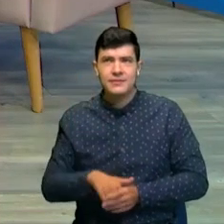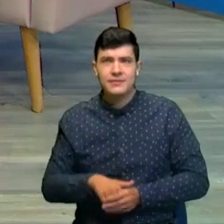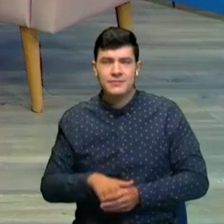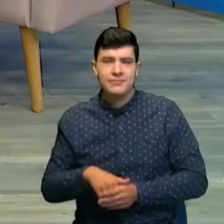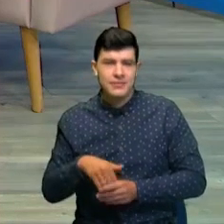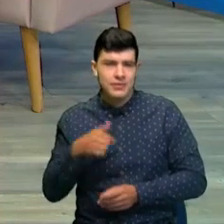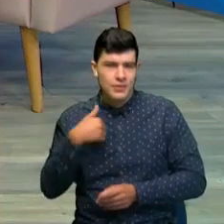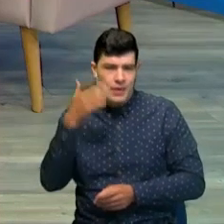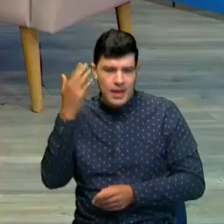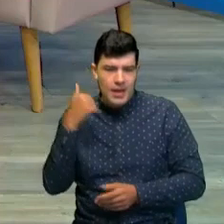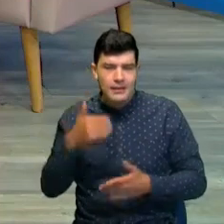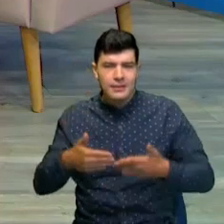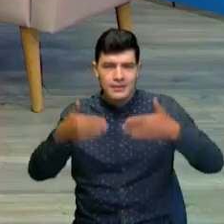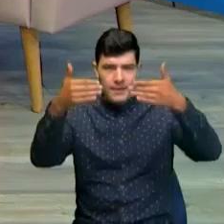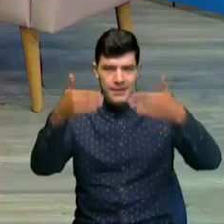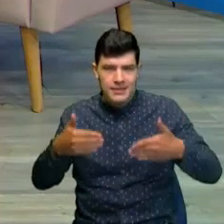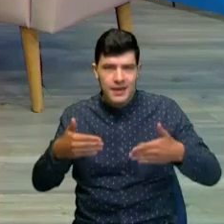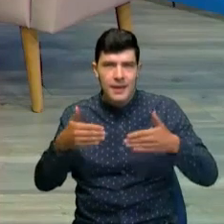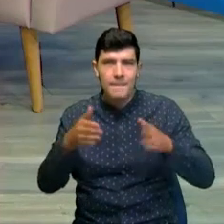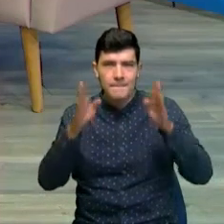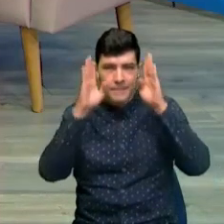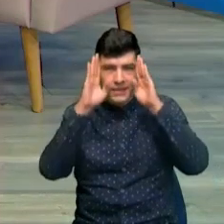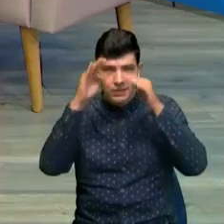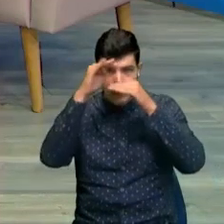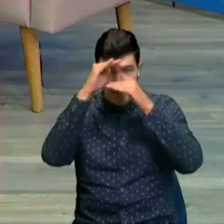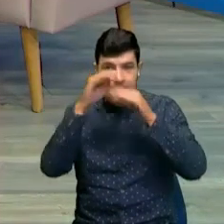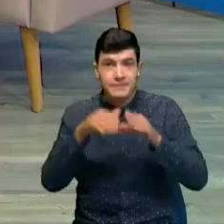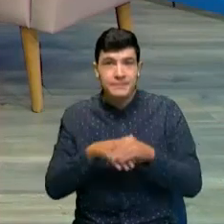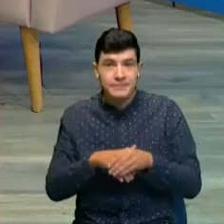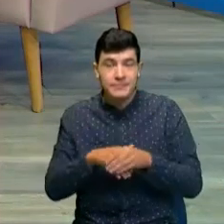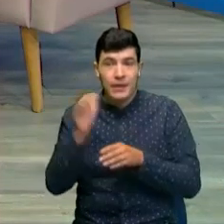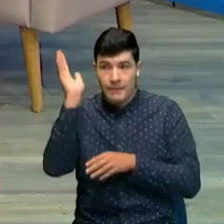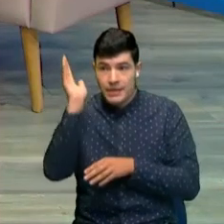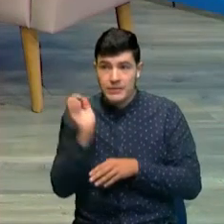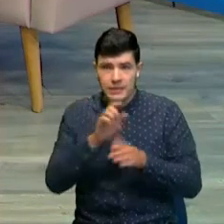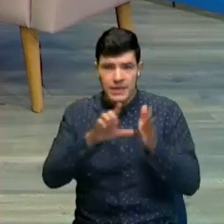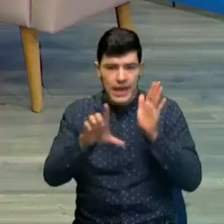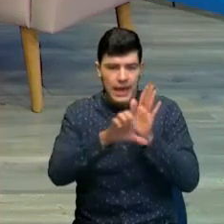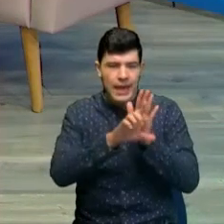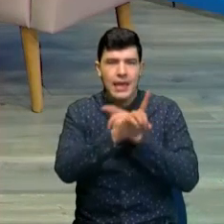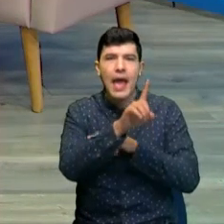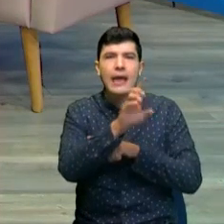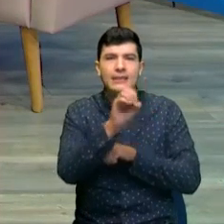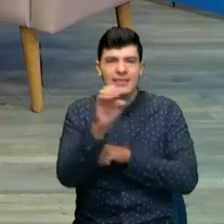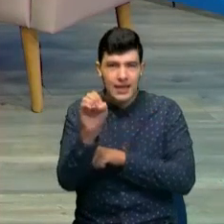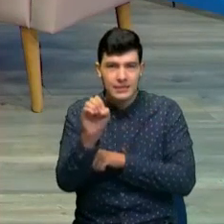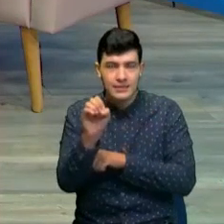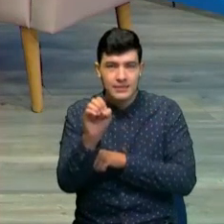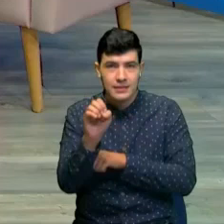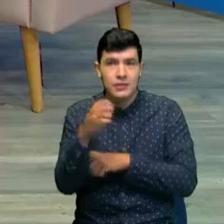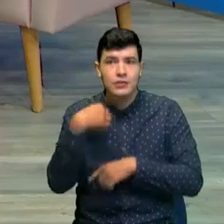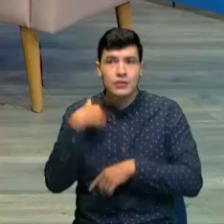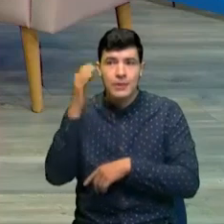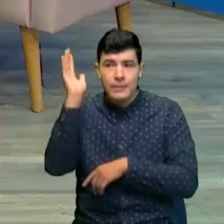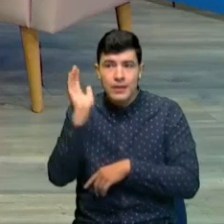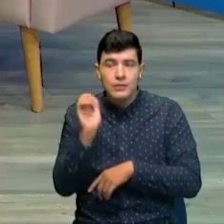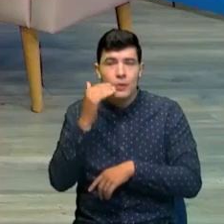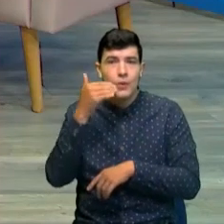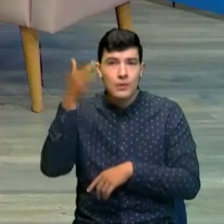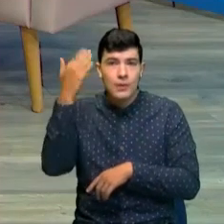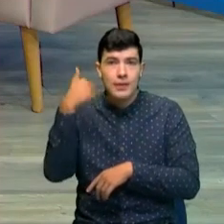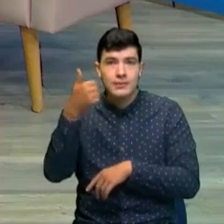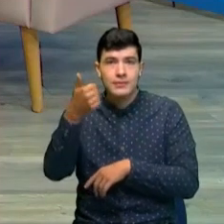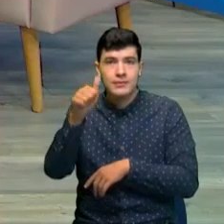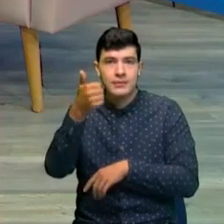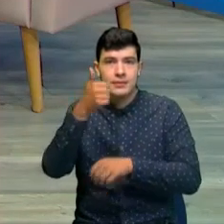una discapacidad visual. Me pensionaron con la ley 100. Me pensioné hace 10